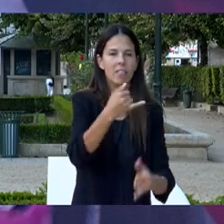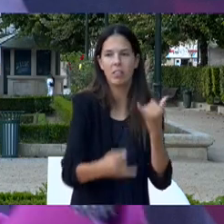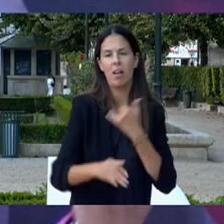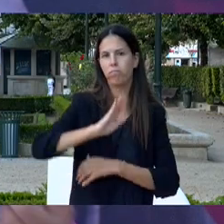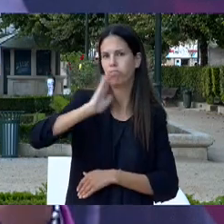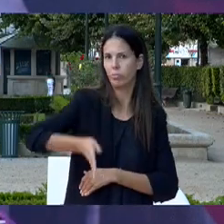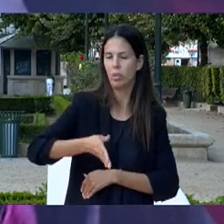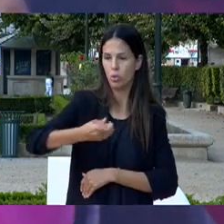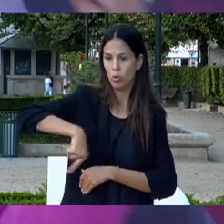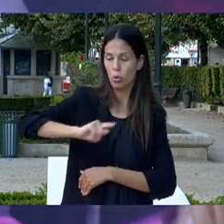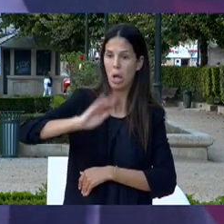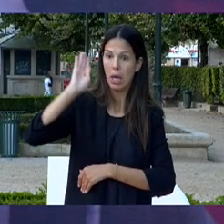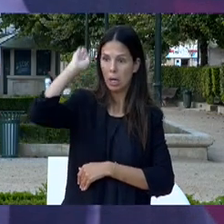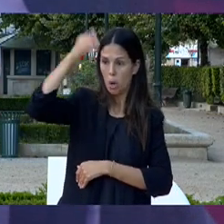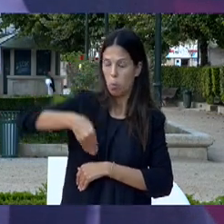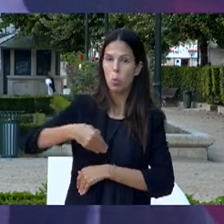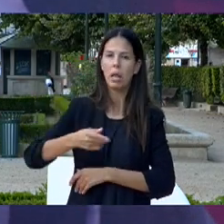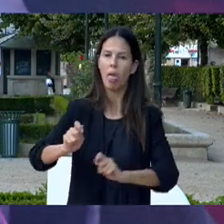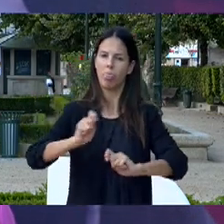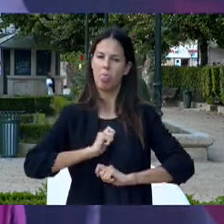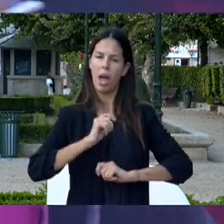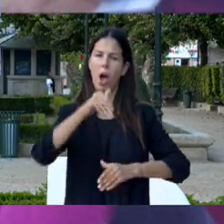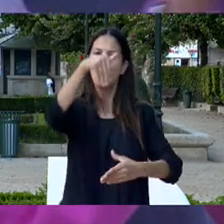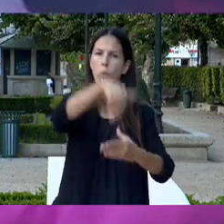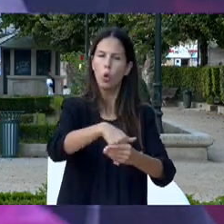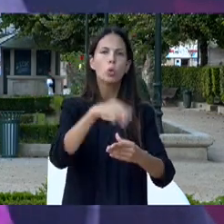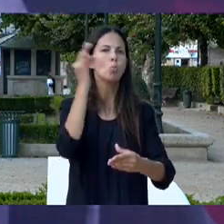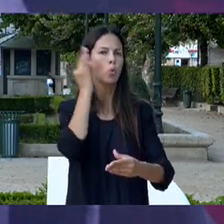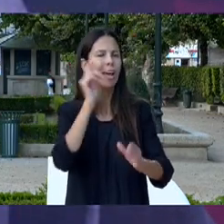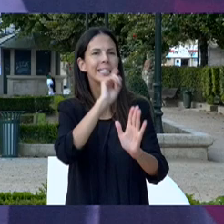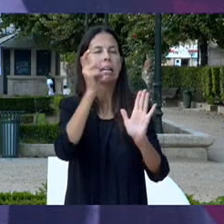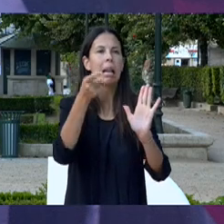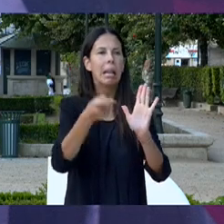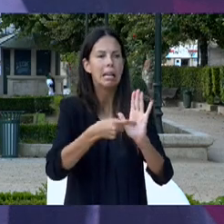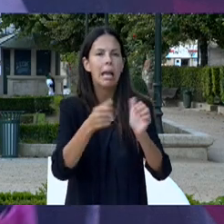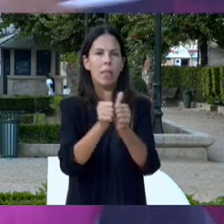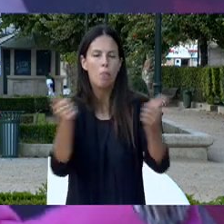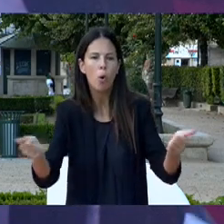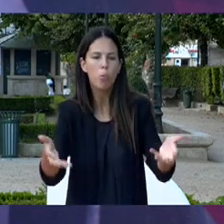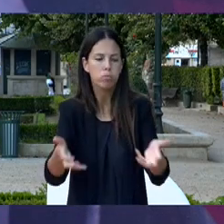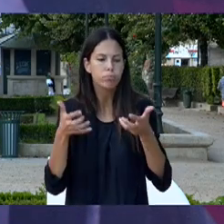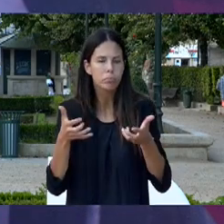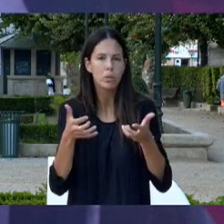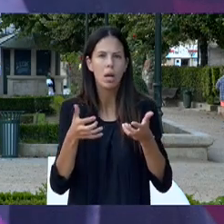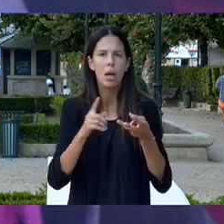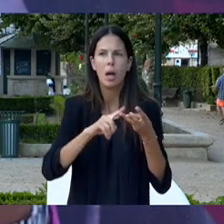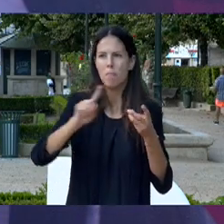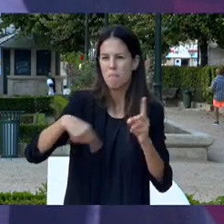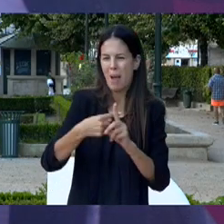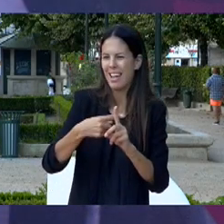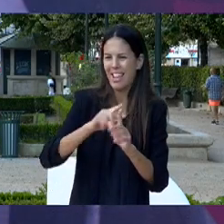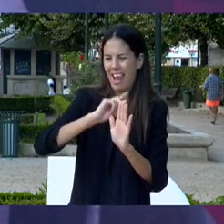dunha república que nos dera por primeira vez o voto ás mulleres, que aprobara a lei de divorcio, que aprobara